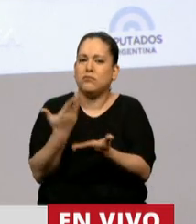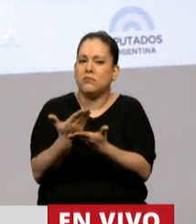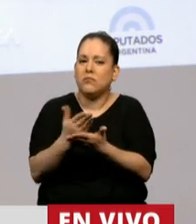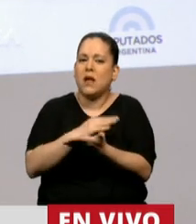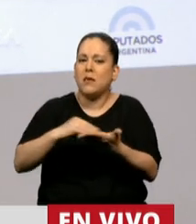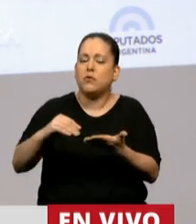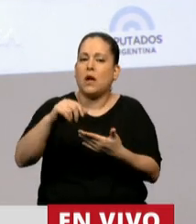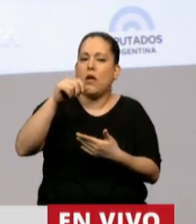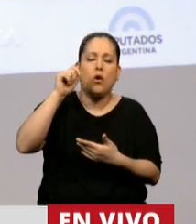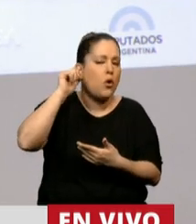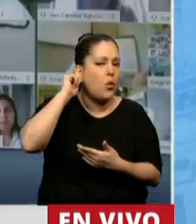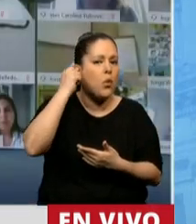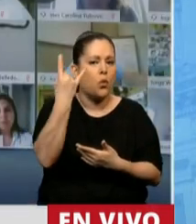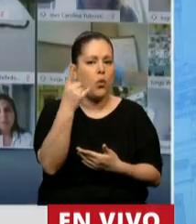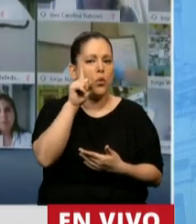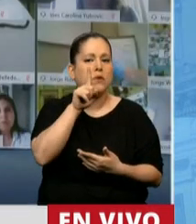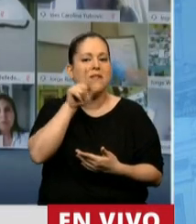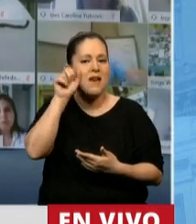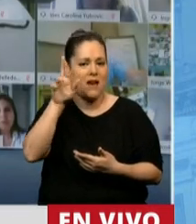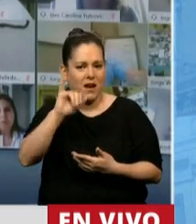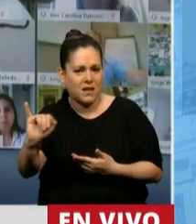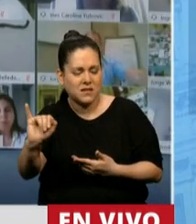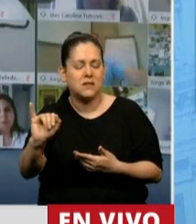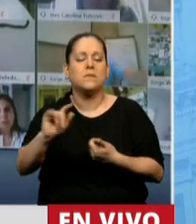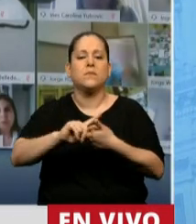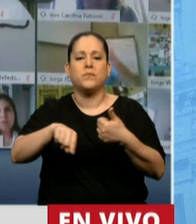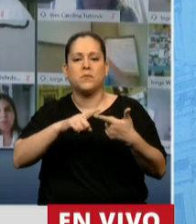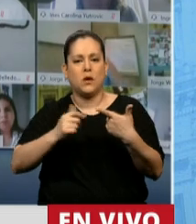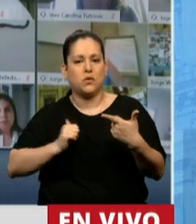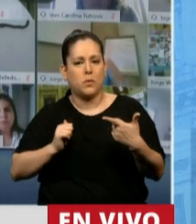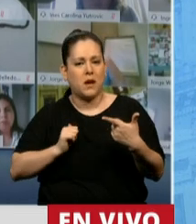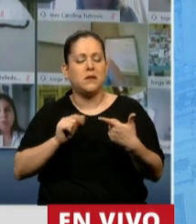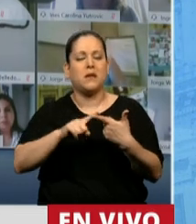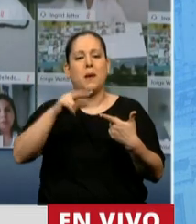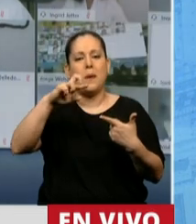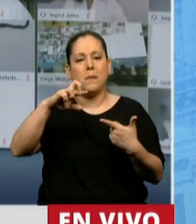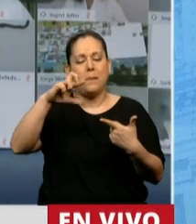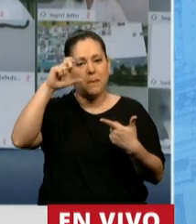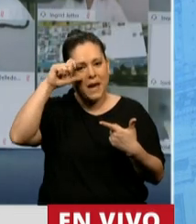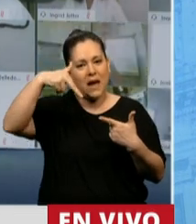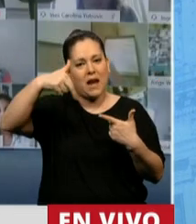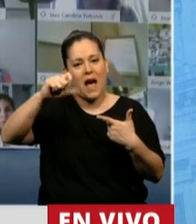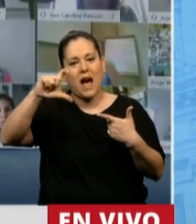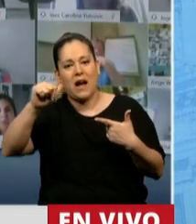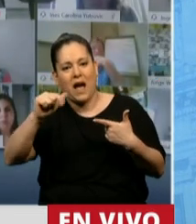Ramiro Gutiérrez como titular y a la señora diputada Paula acá como